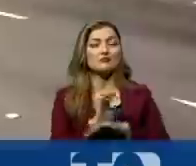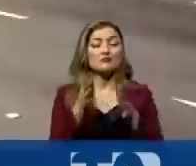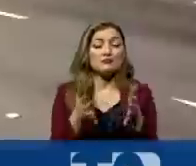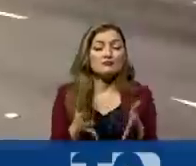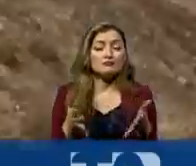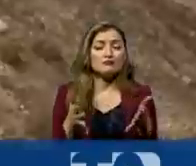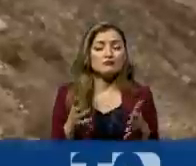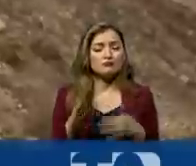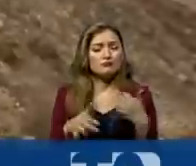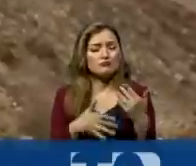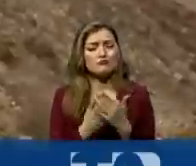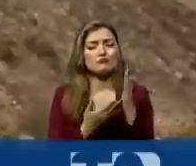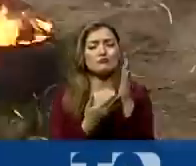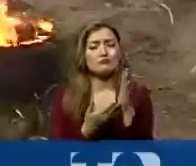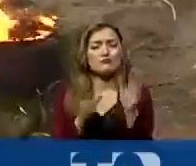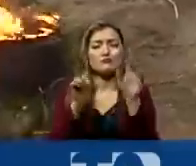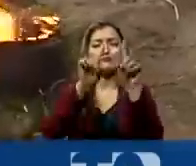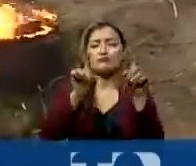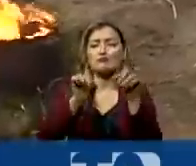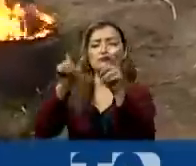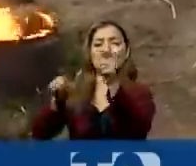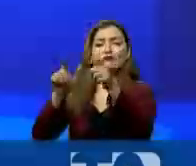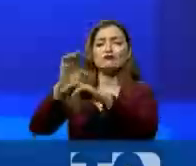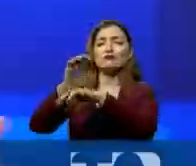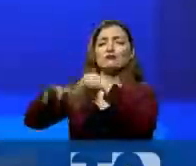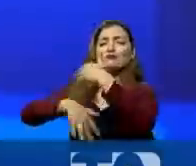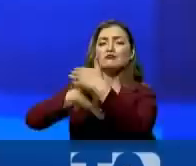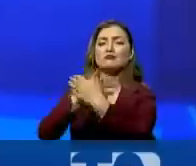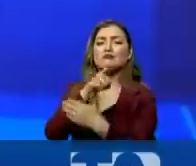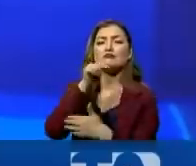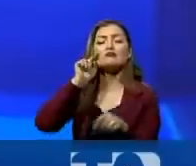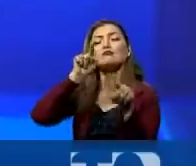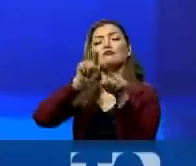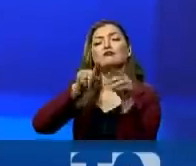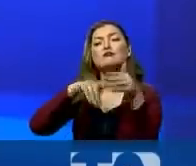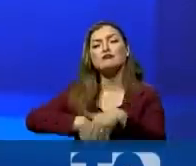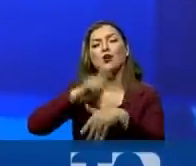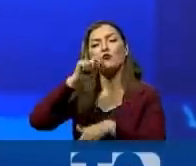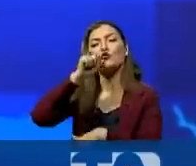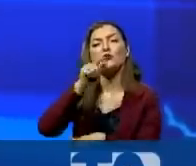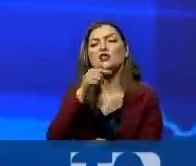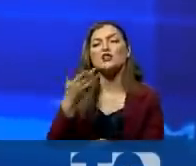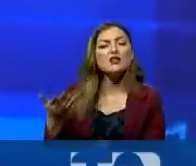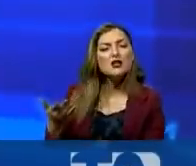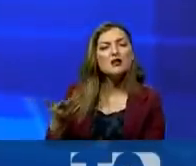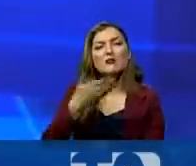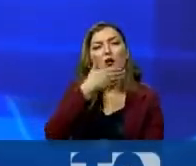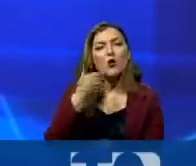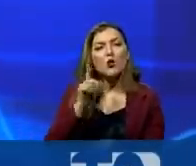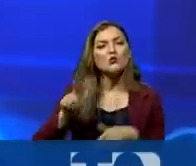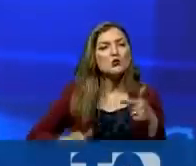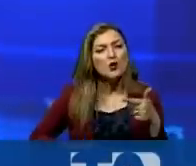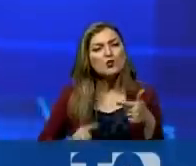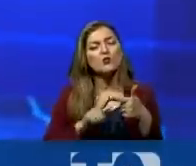no somos tan diferentes si preguntamos a todo el país y está de acuerdo en que se tiene que mejorar la salud